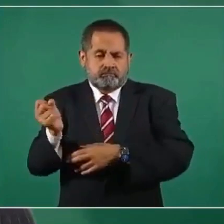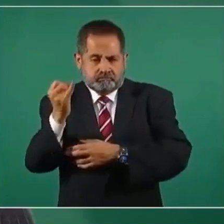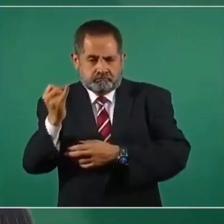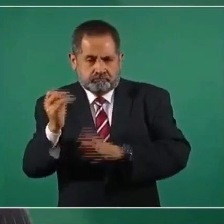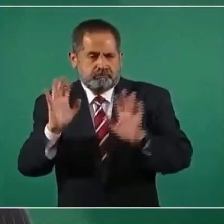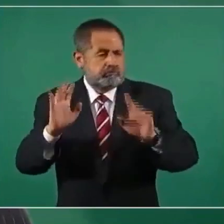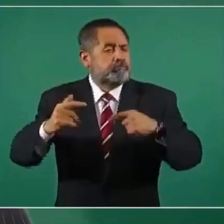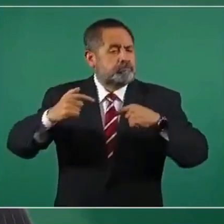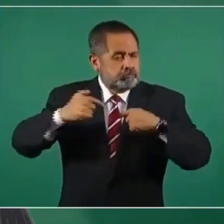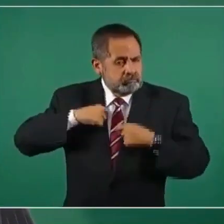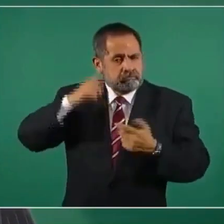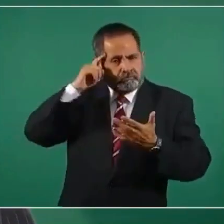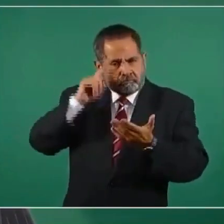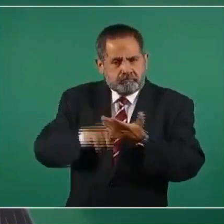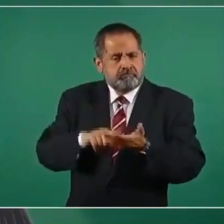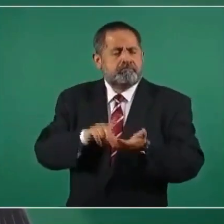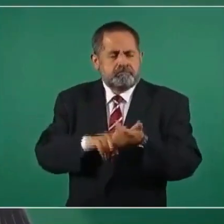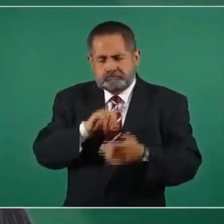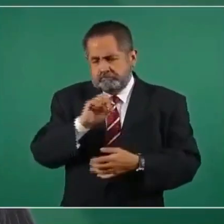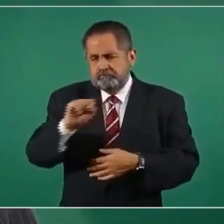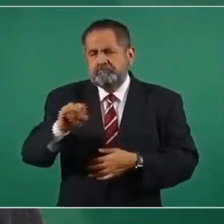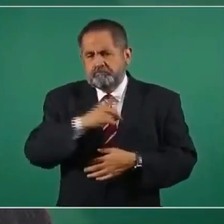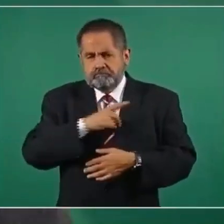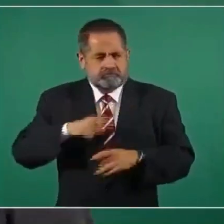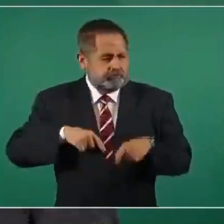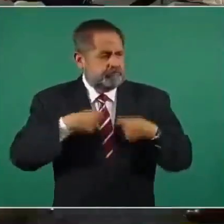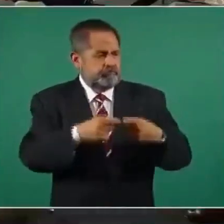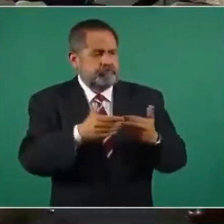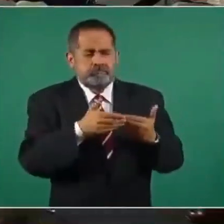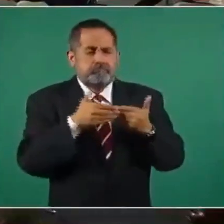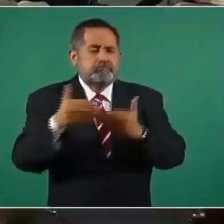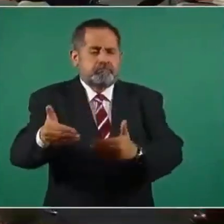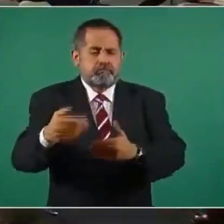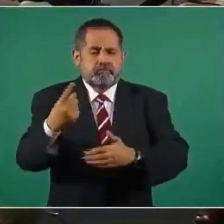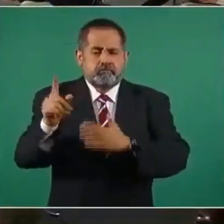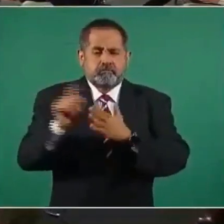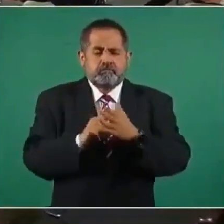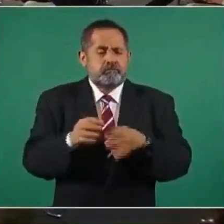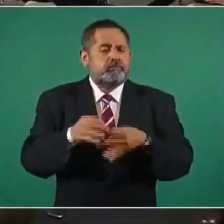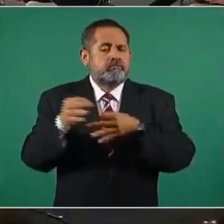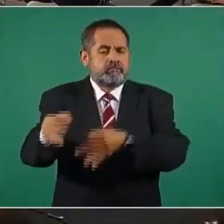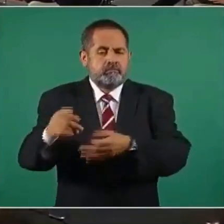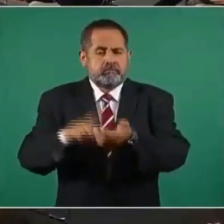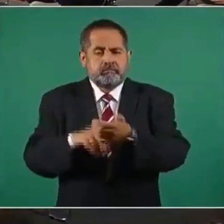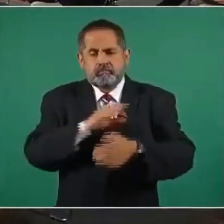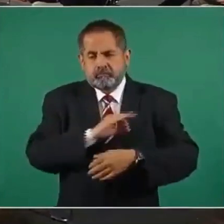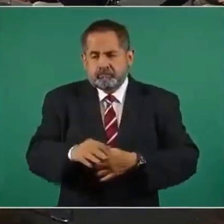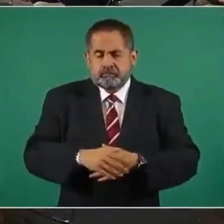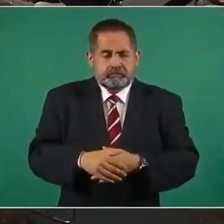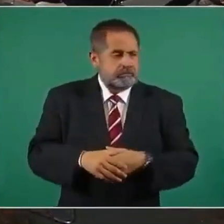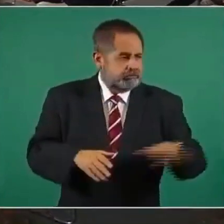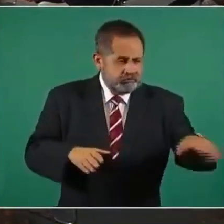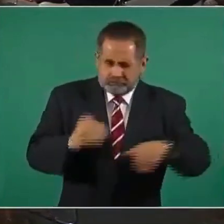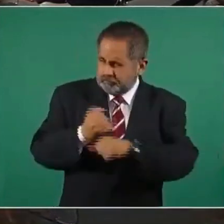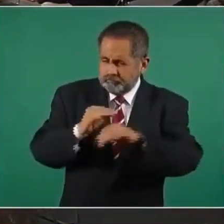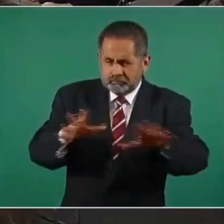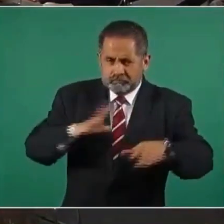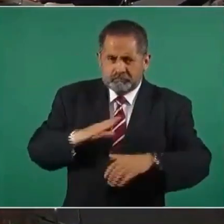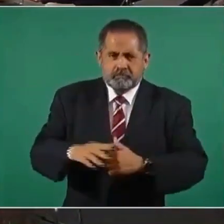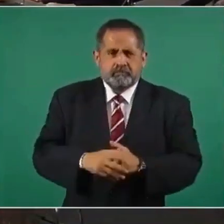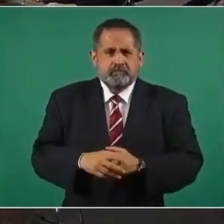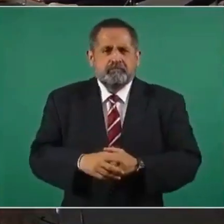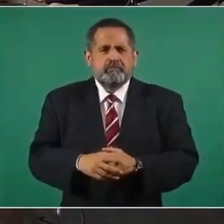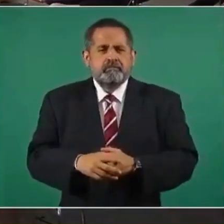creo que debe de darse esta prórroga de un mes. No sé si ya tienen la información. Para